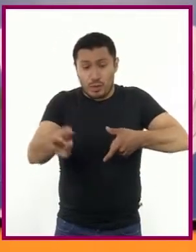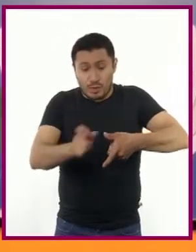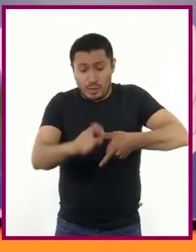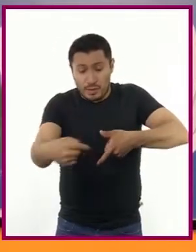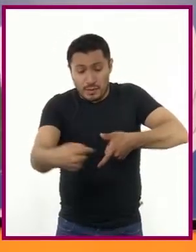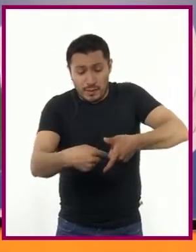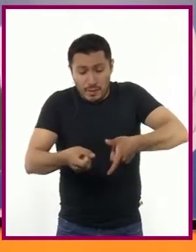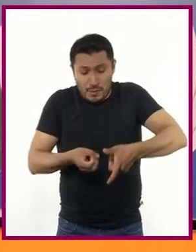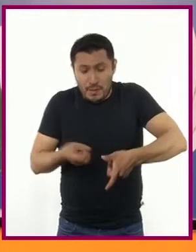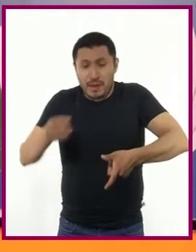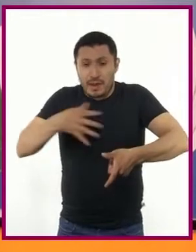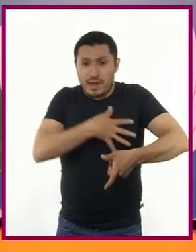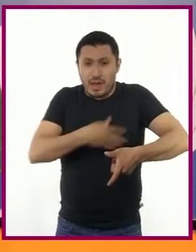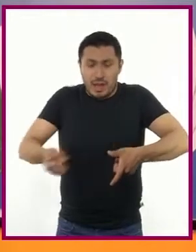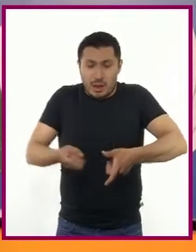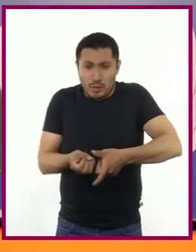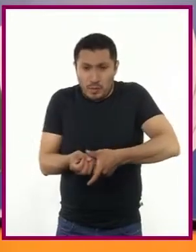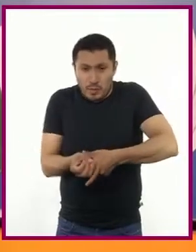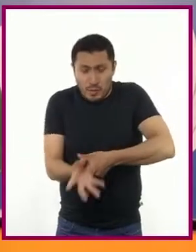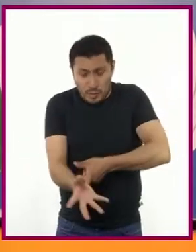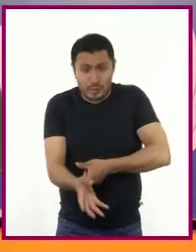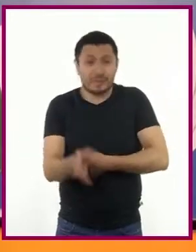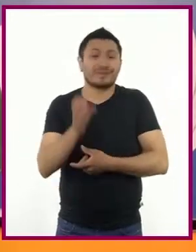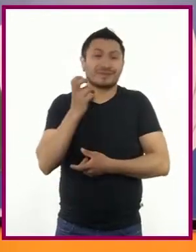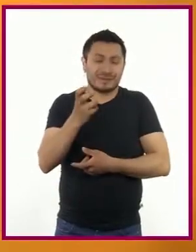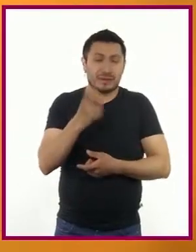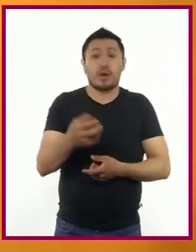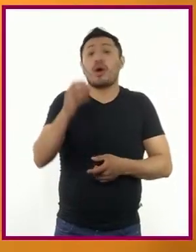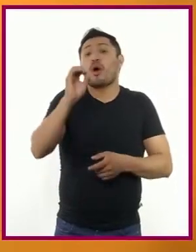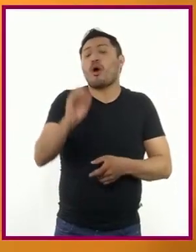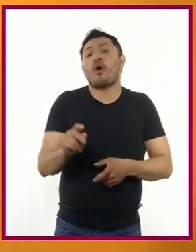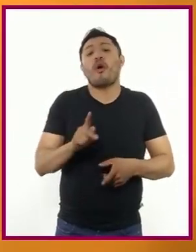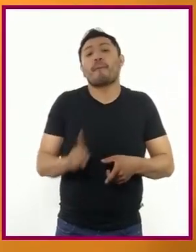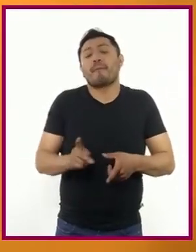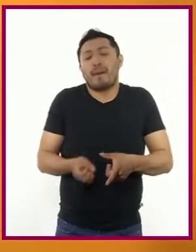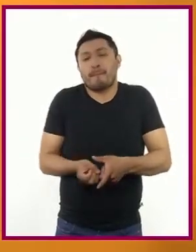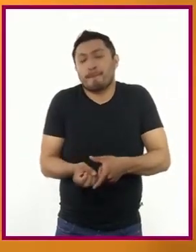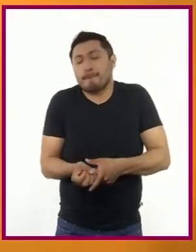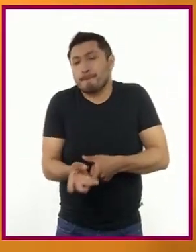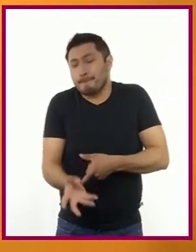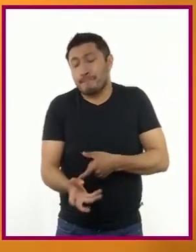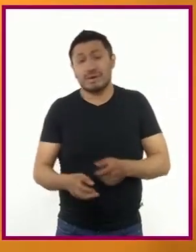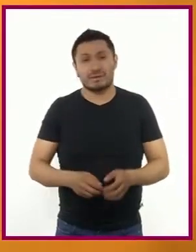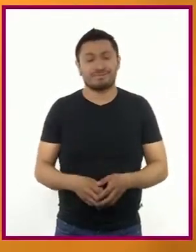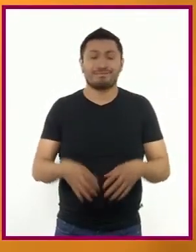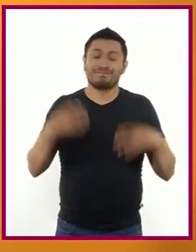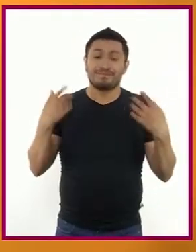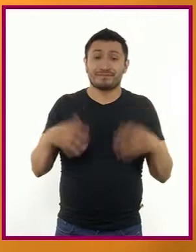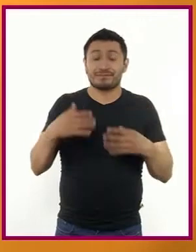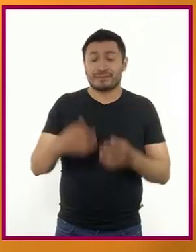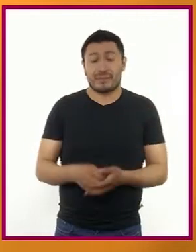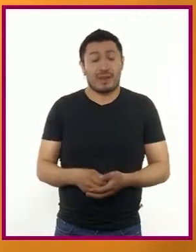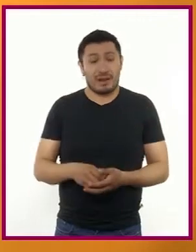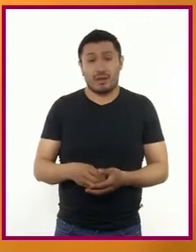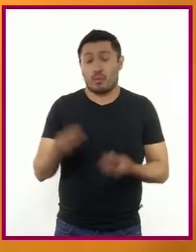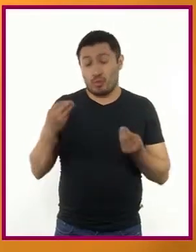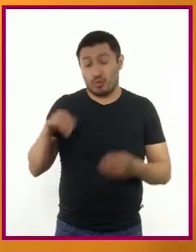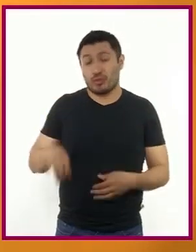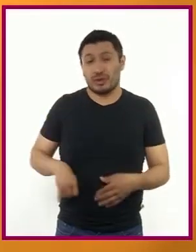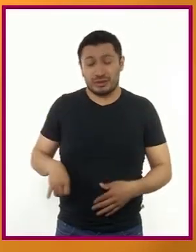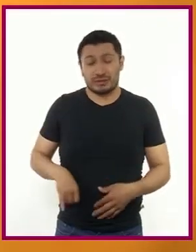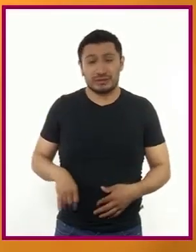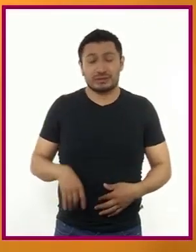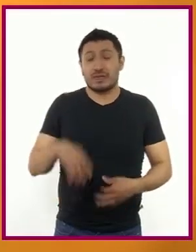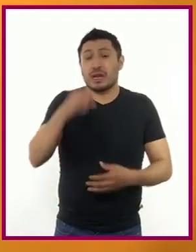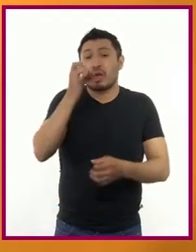el parto de los hijos y para la salida del flujo menstrual. Maestra Melissa, solo nos queda